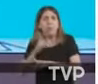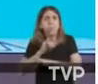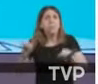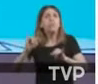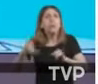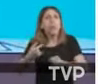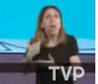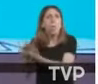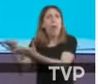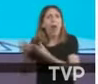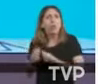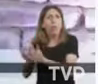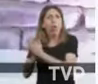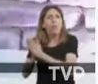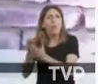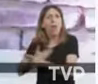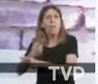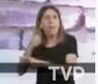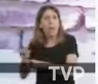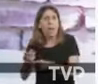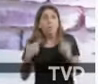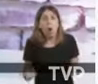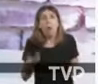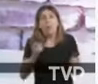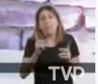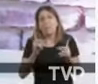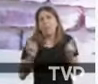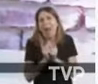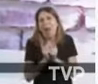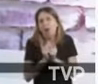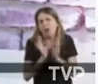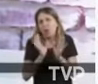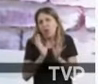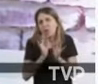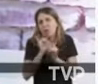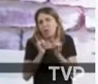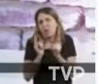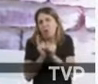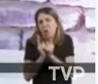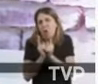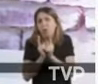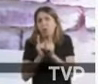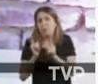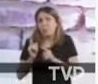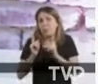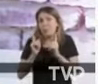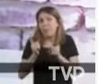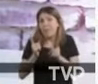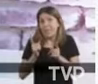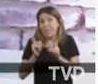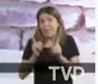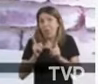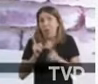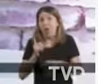iba a recurrir al Fondo Monetario Internacional. Esto tiene, para ser muy breve, es una historia que se inicia a los pocos meses